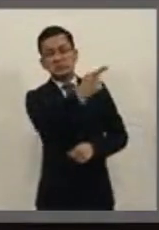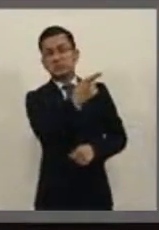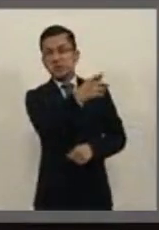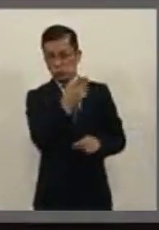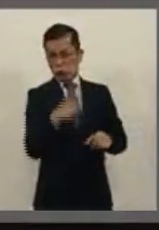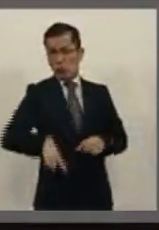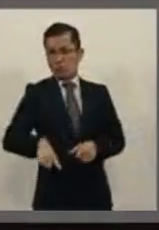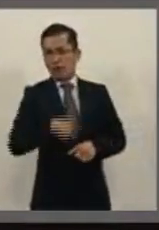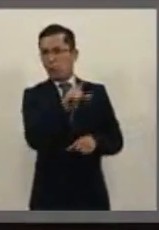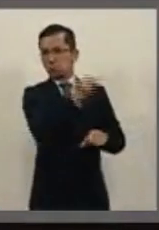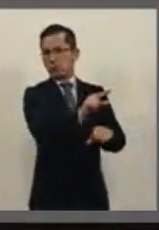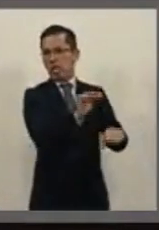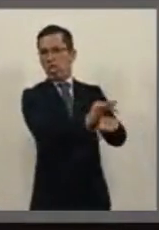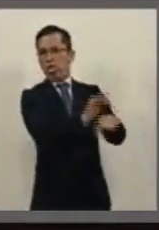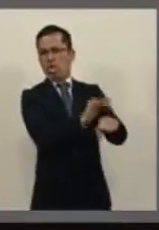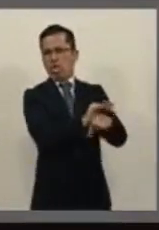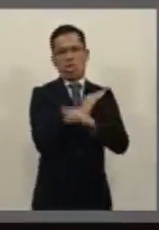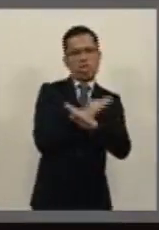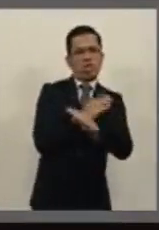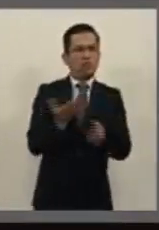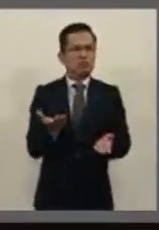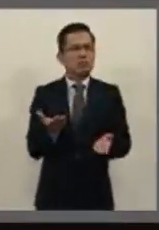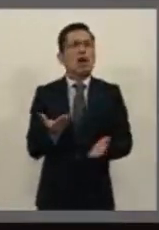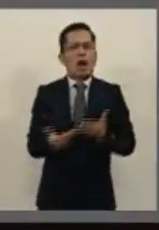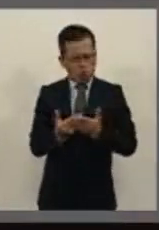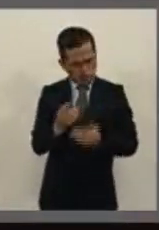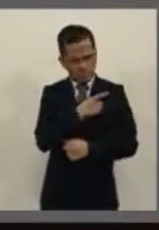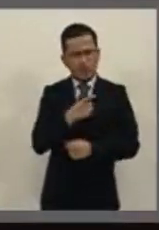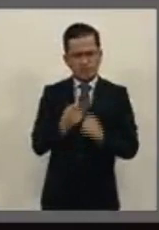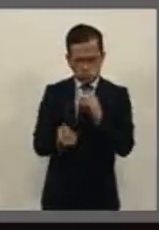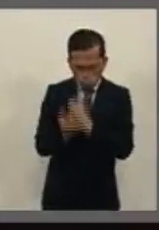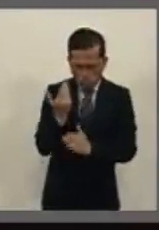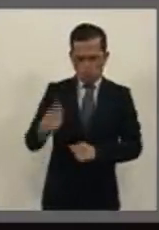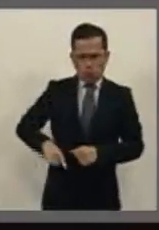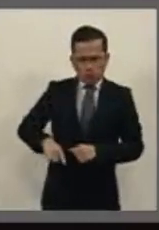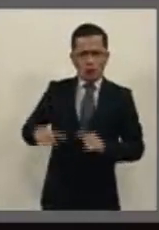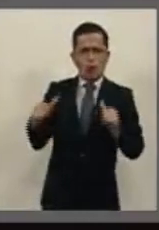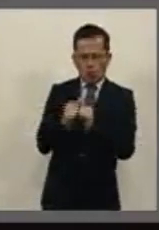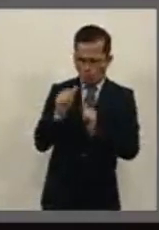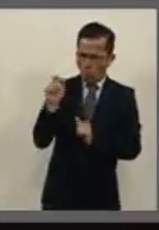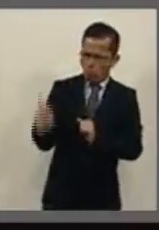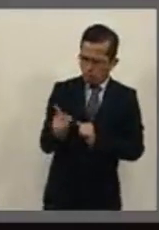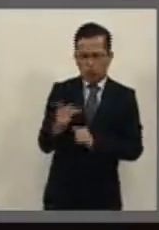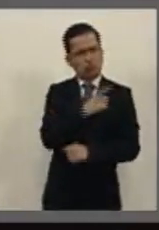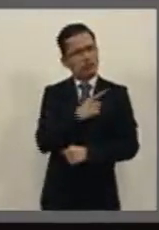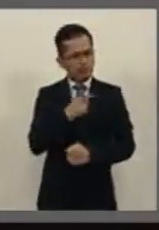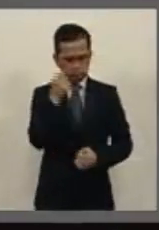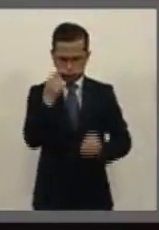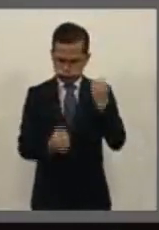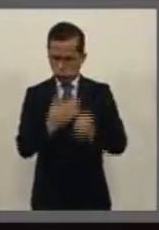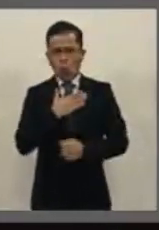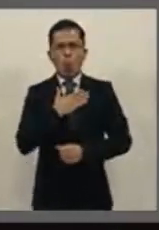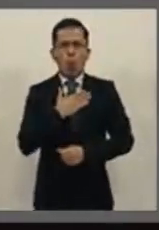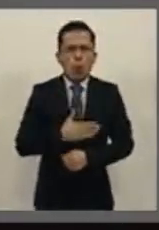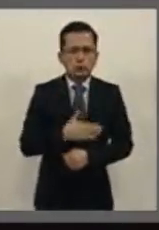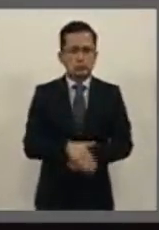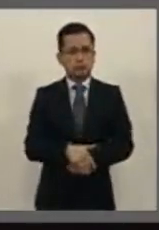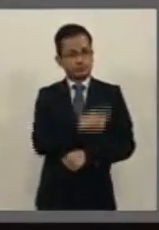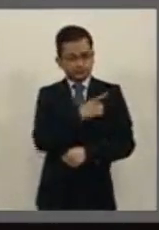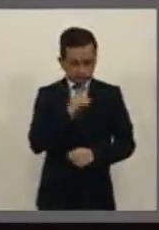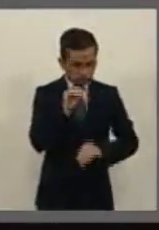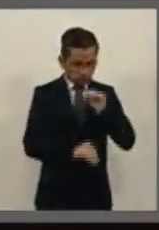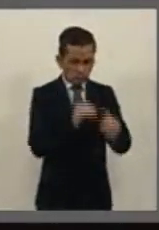misma. Tendrá que ser nuestro gobierno popular el que haga justicia. tendrá que hacerse una comisión de la verdad